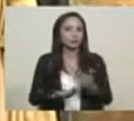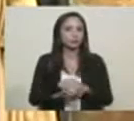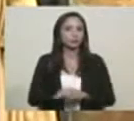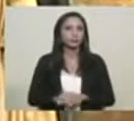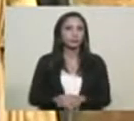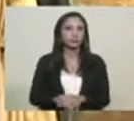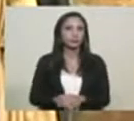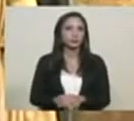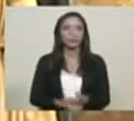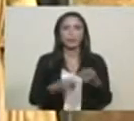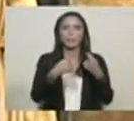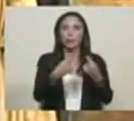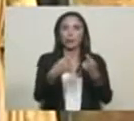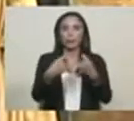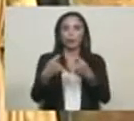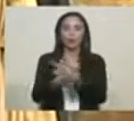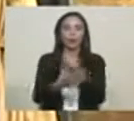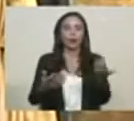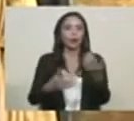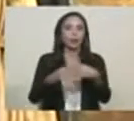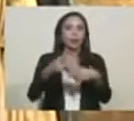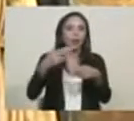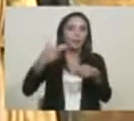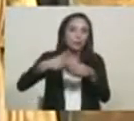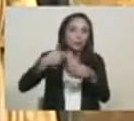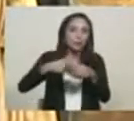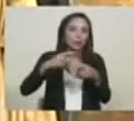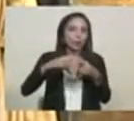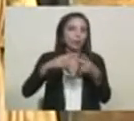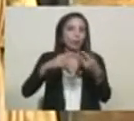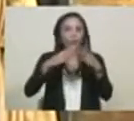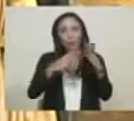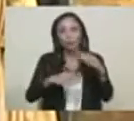y de los dos prensa de los de la cordura interna